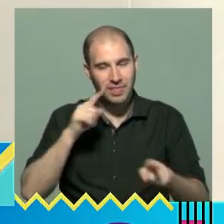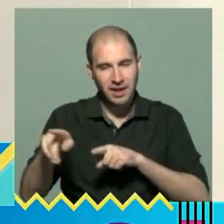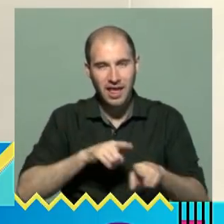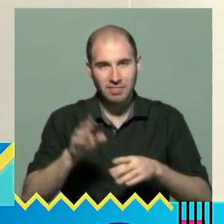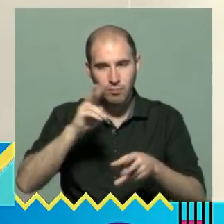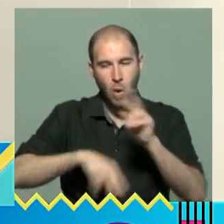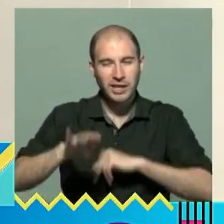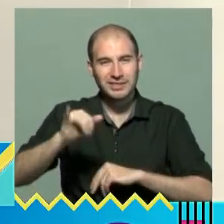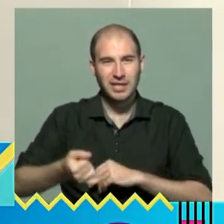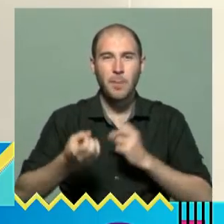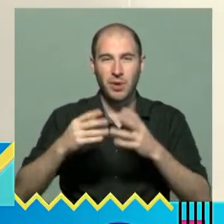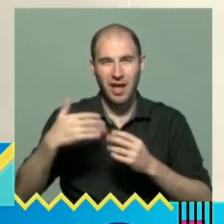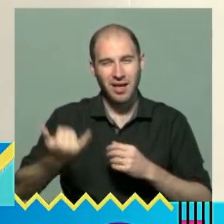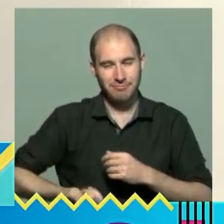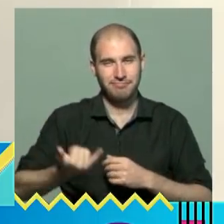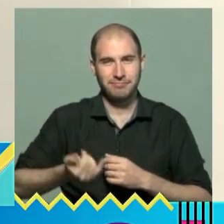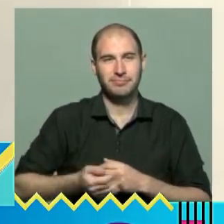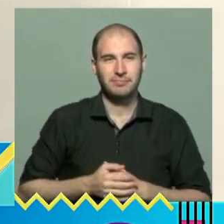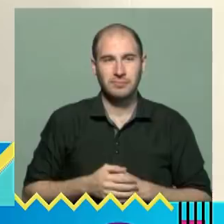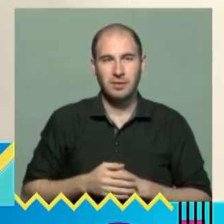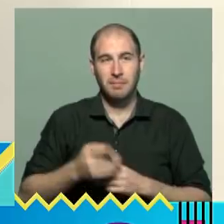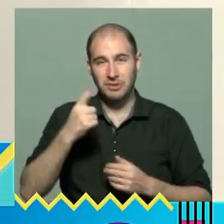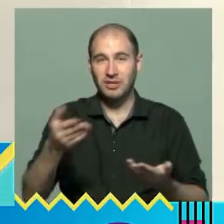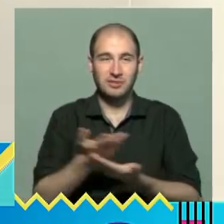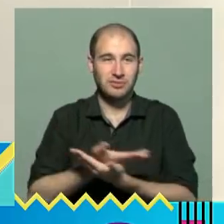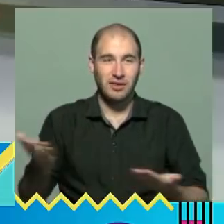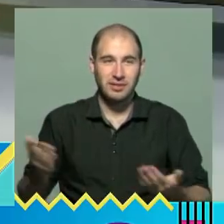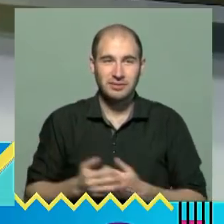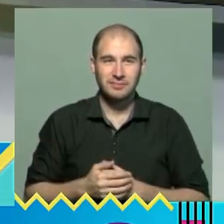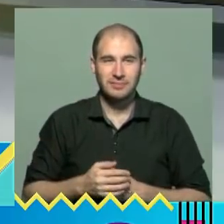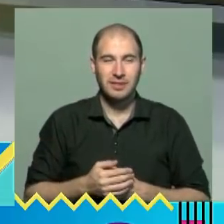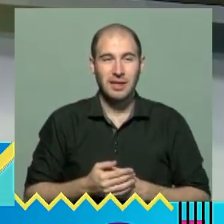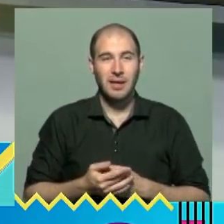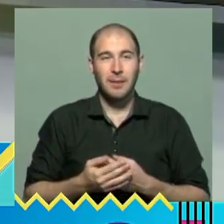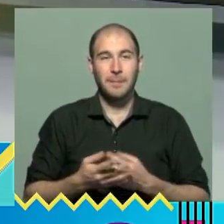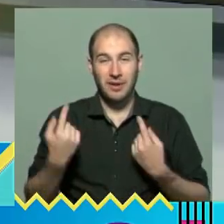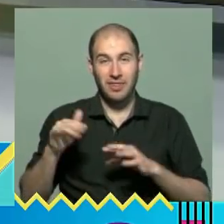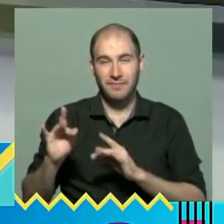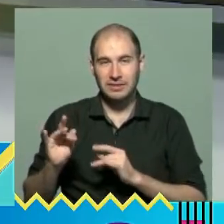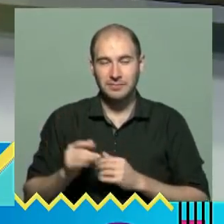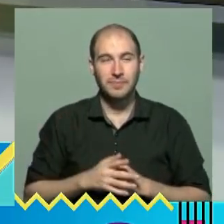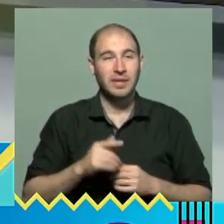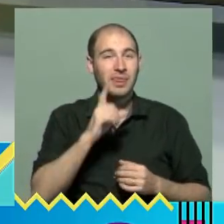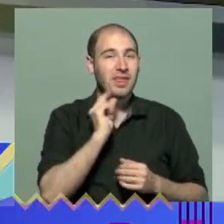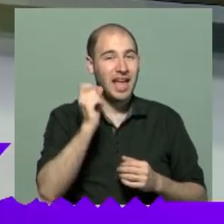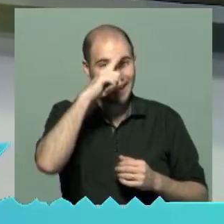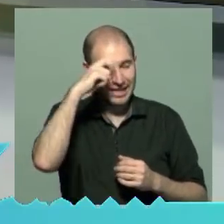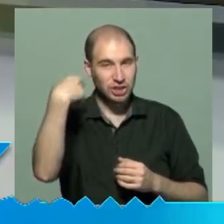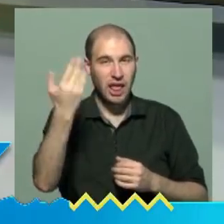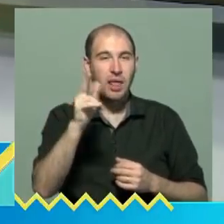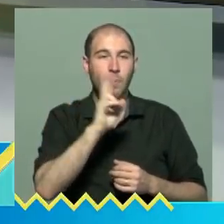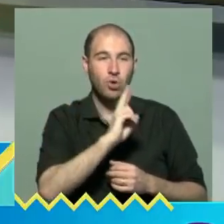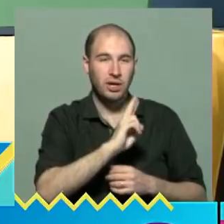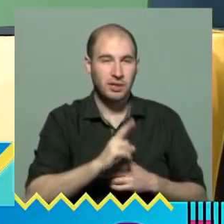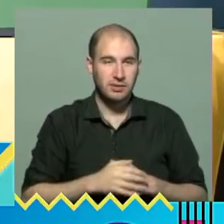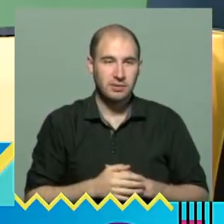porque, digamos, eso sucede y nos pasa a todos. Sí, seguro. Pero es complicado. Se acerca el Día Internacional de la